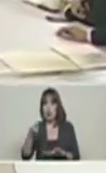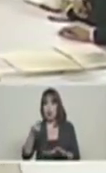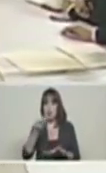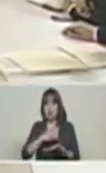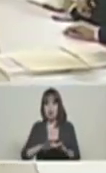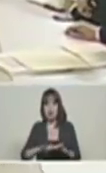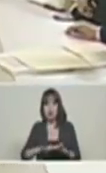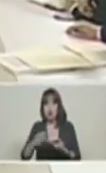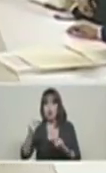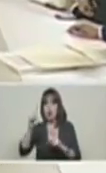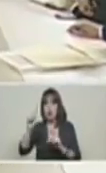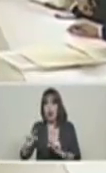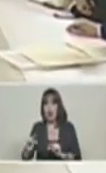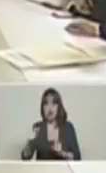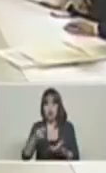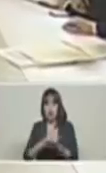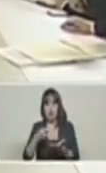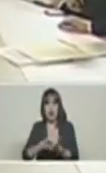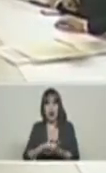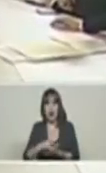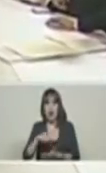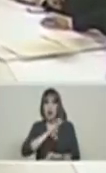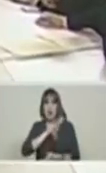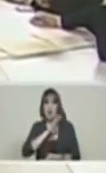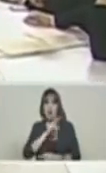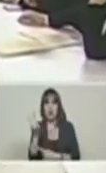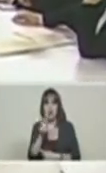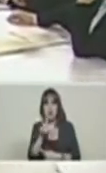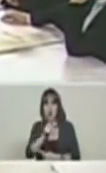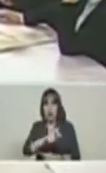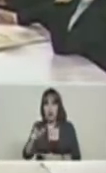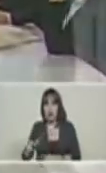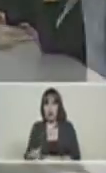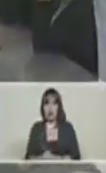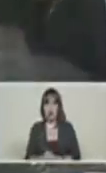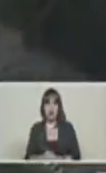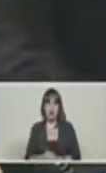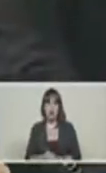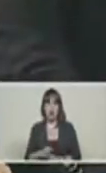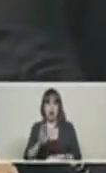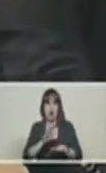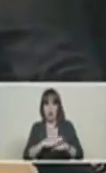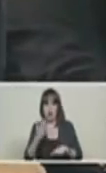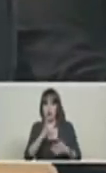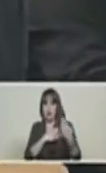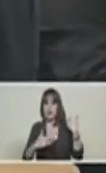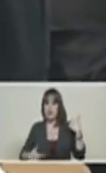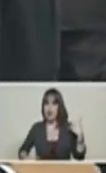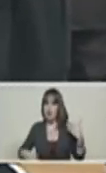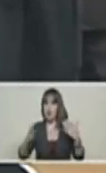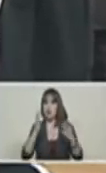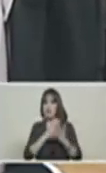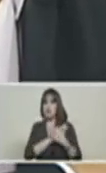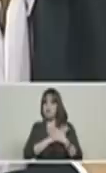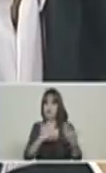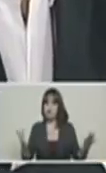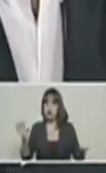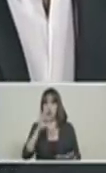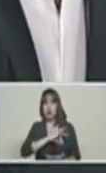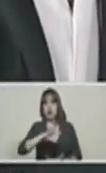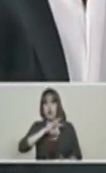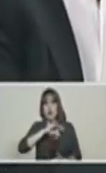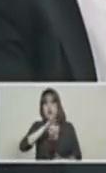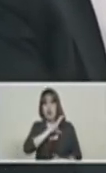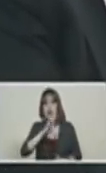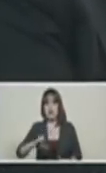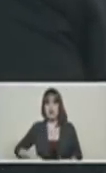son los subsidios? ¿Verdad? El pueblo sabe que tiene un presidente socialista, cristiano,